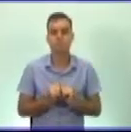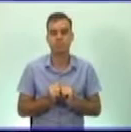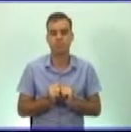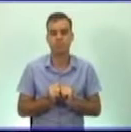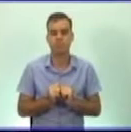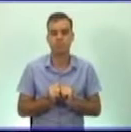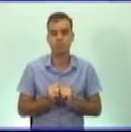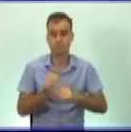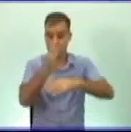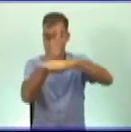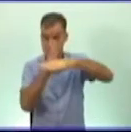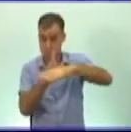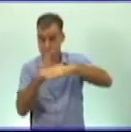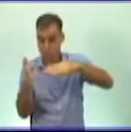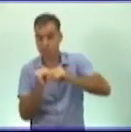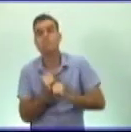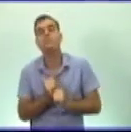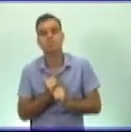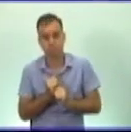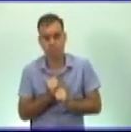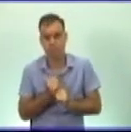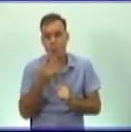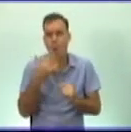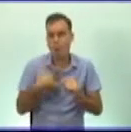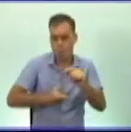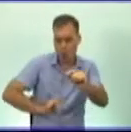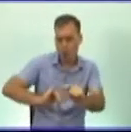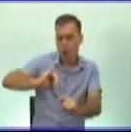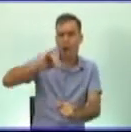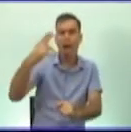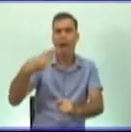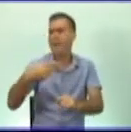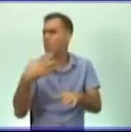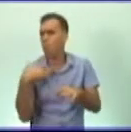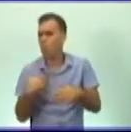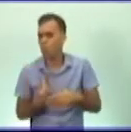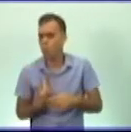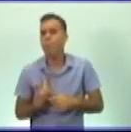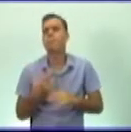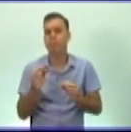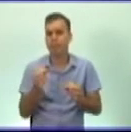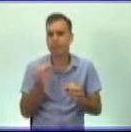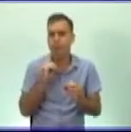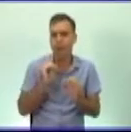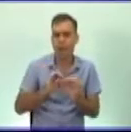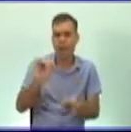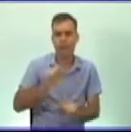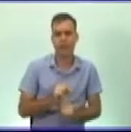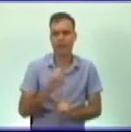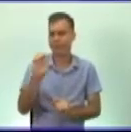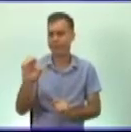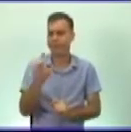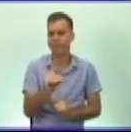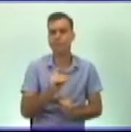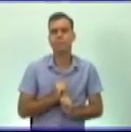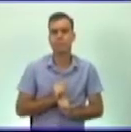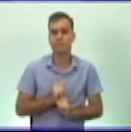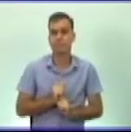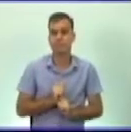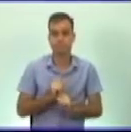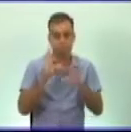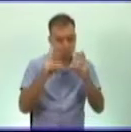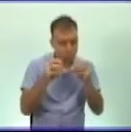¿cómo podemos hallar la altura? Bueno, es necesario calcular la longitud de ED primero.